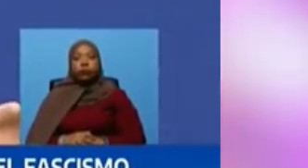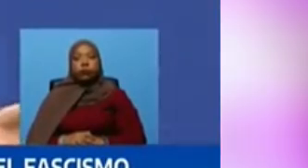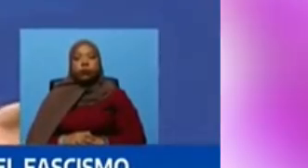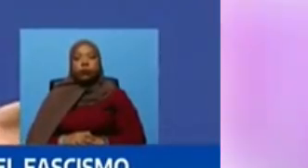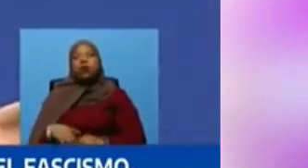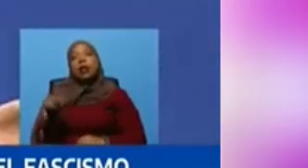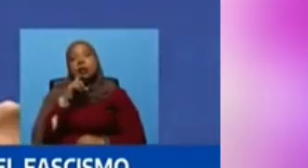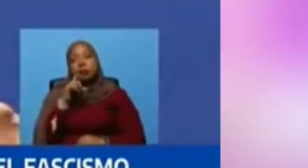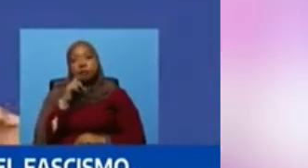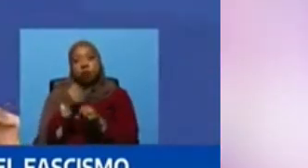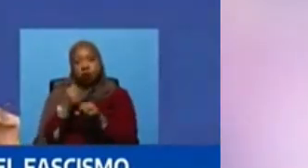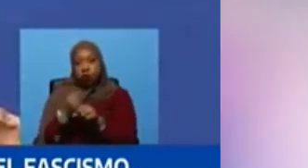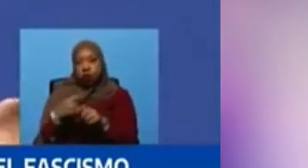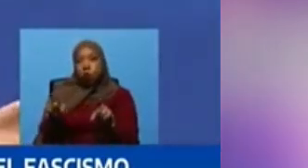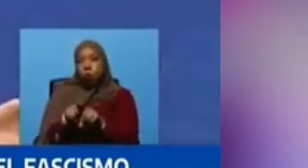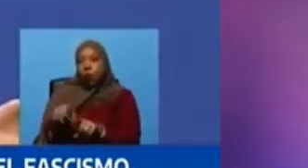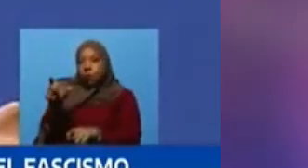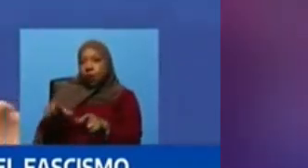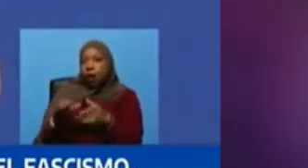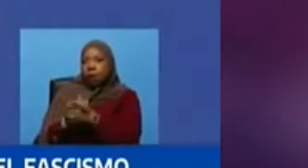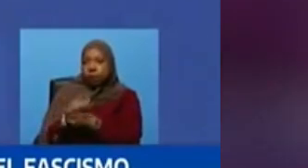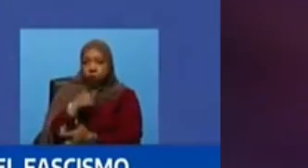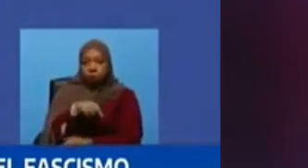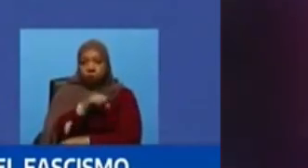Pasó parecido, Monedero, Manu,